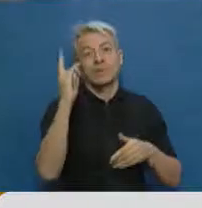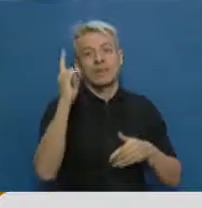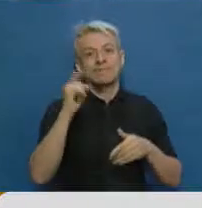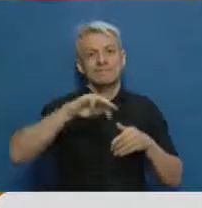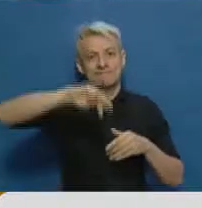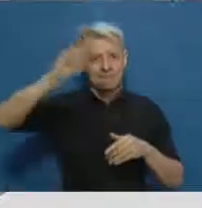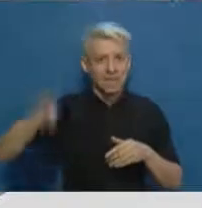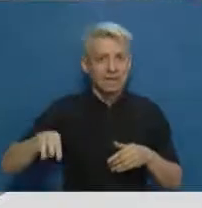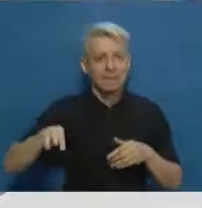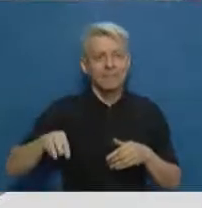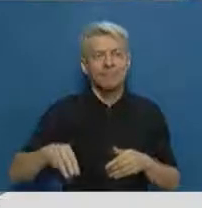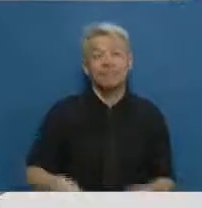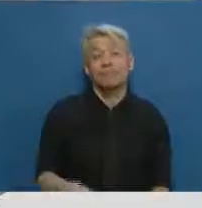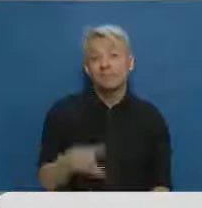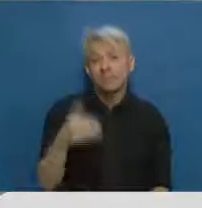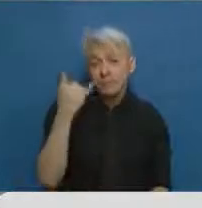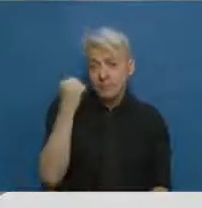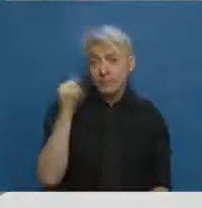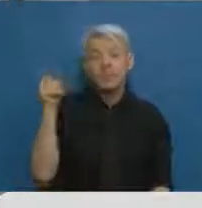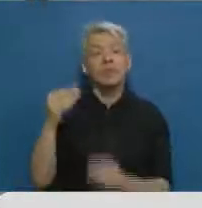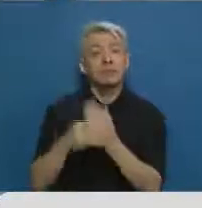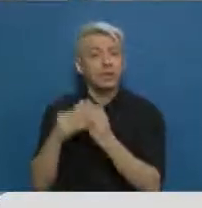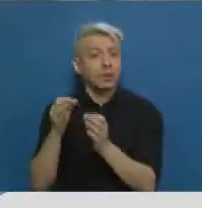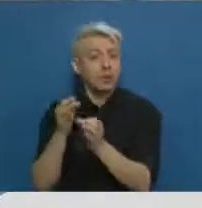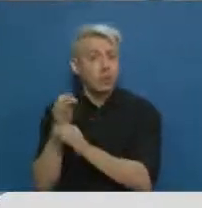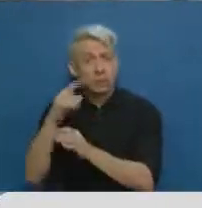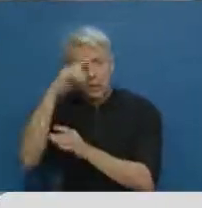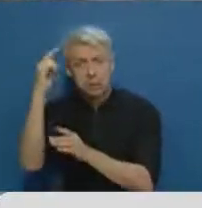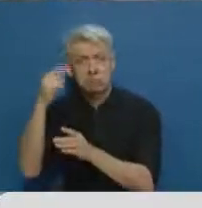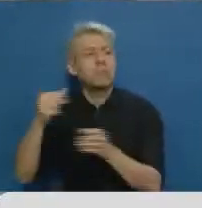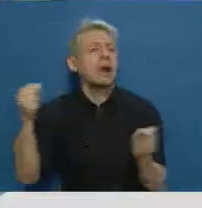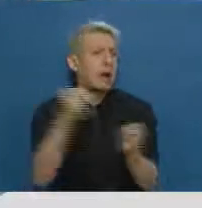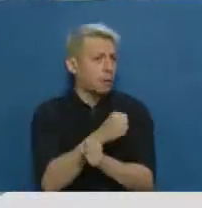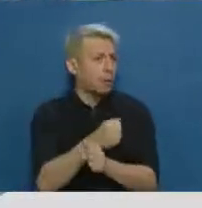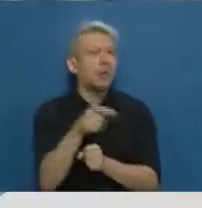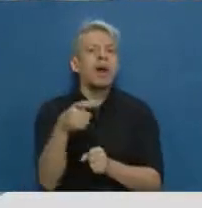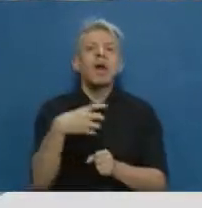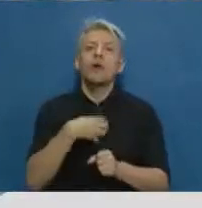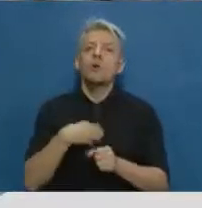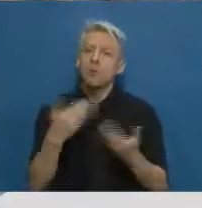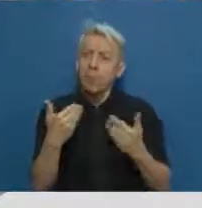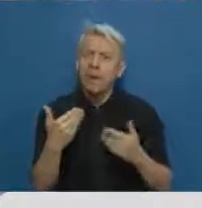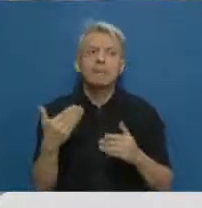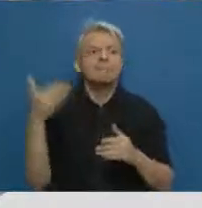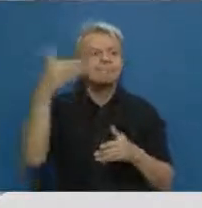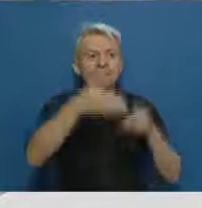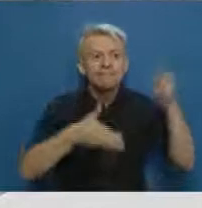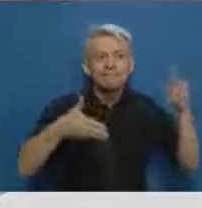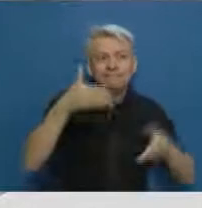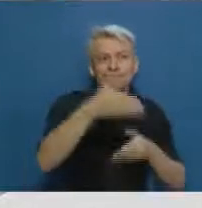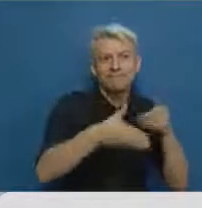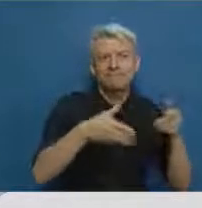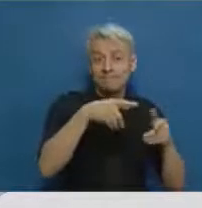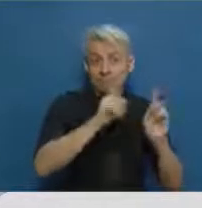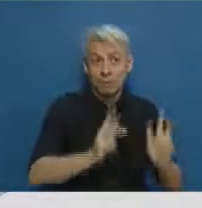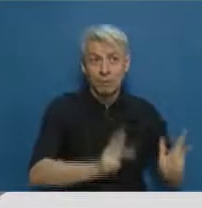Maza, que ya obtuvo el aval del ministro de Educación de la Nación para que los alumnos puedan realizar las prácticas profesionales dentro del